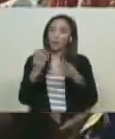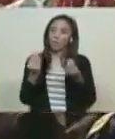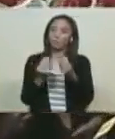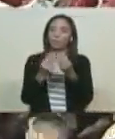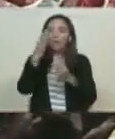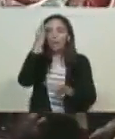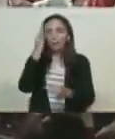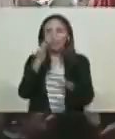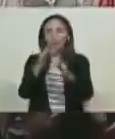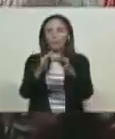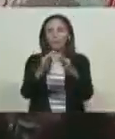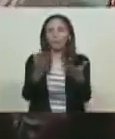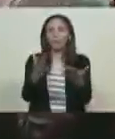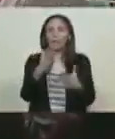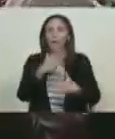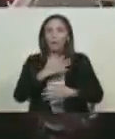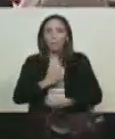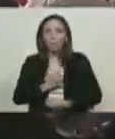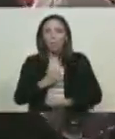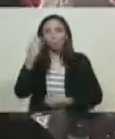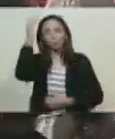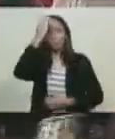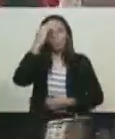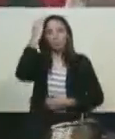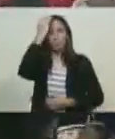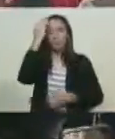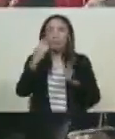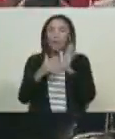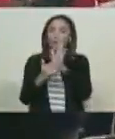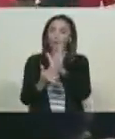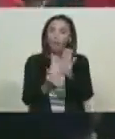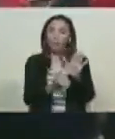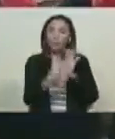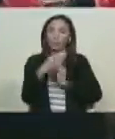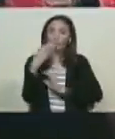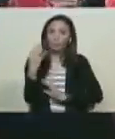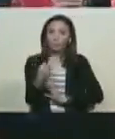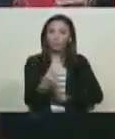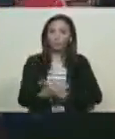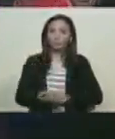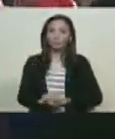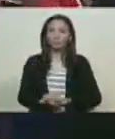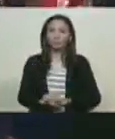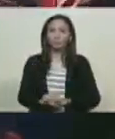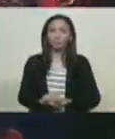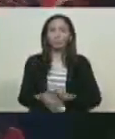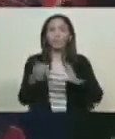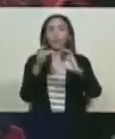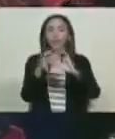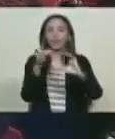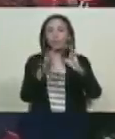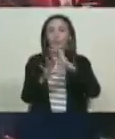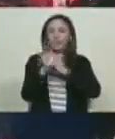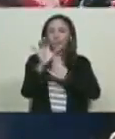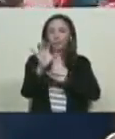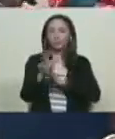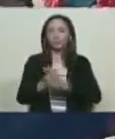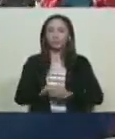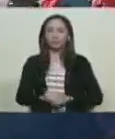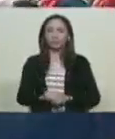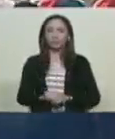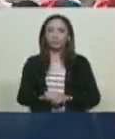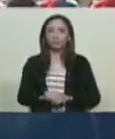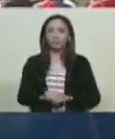la conciencia, el amor. Con el ejemplo. Con el carnet de la patria. Comando